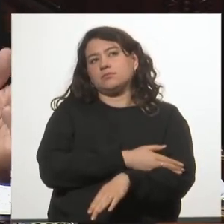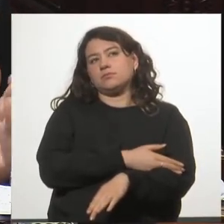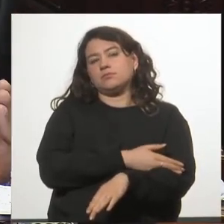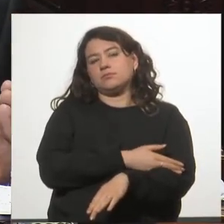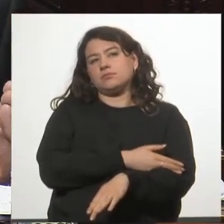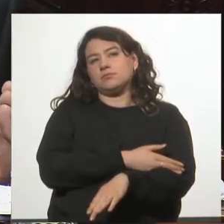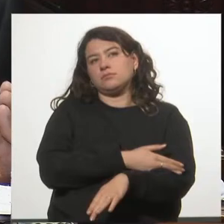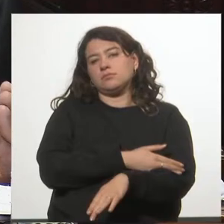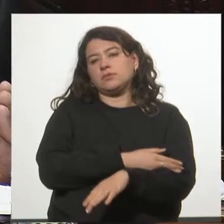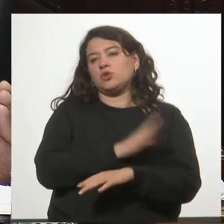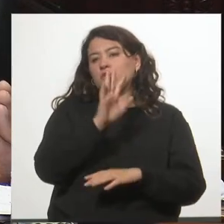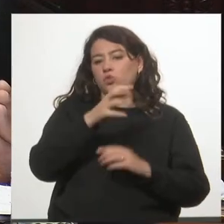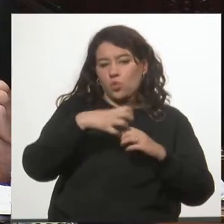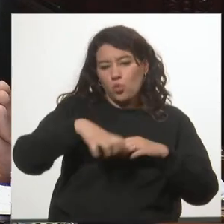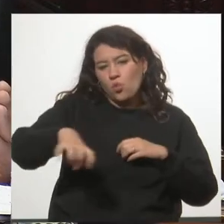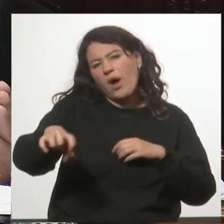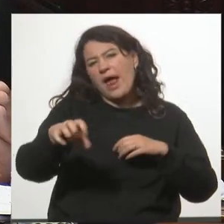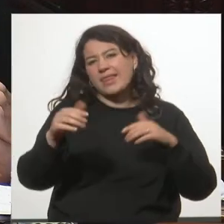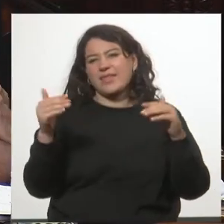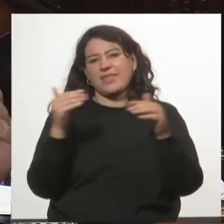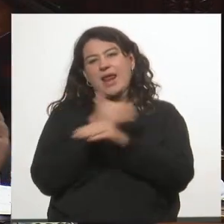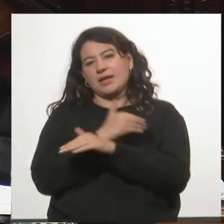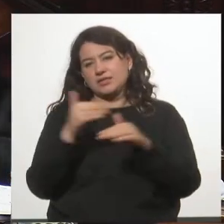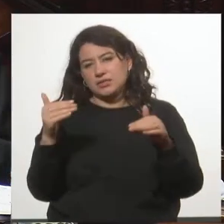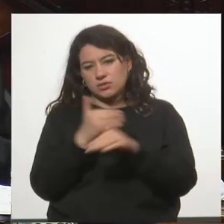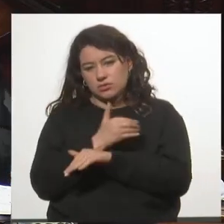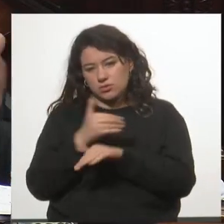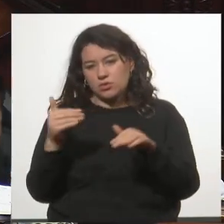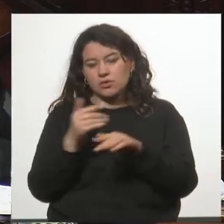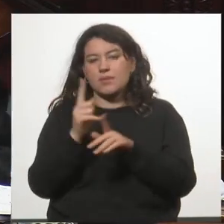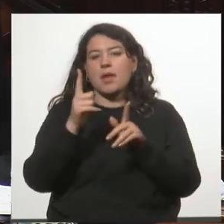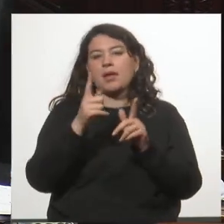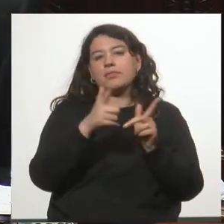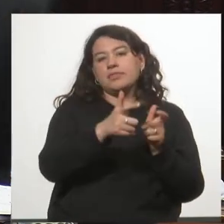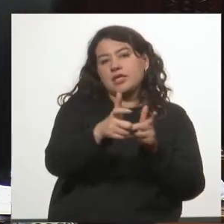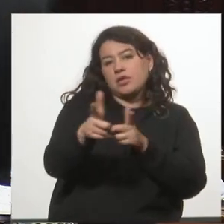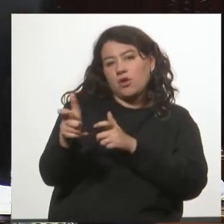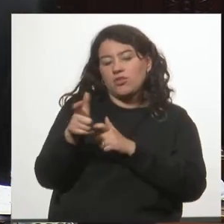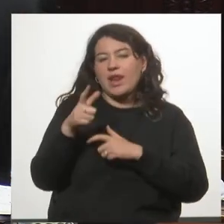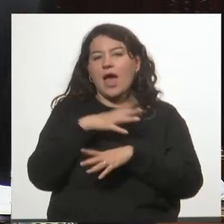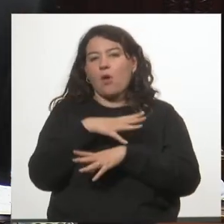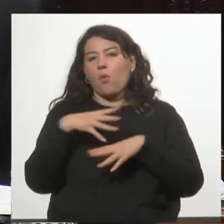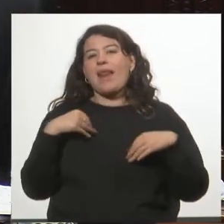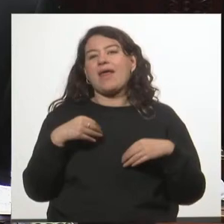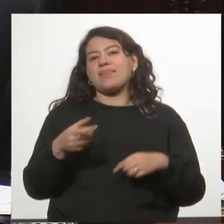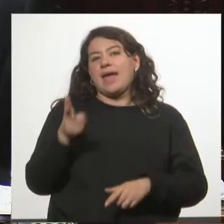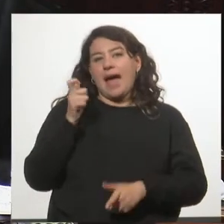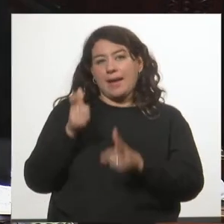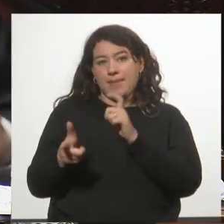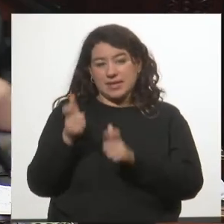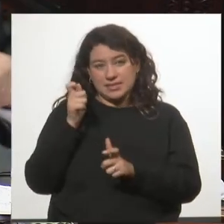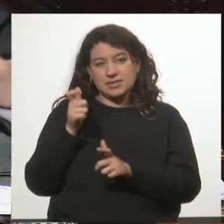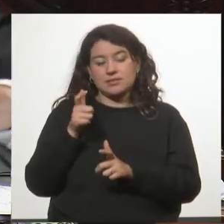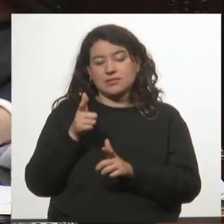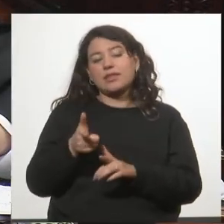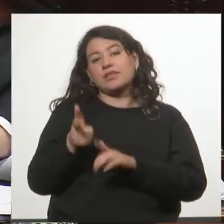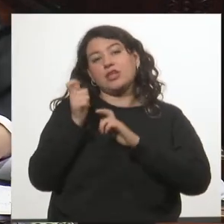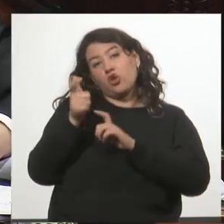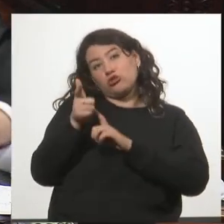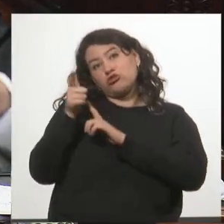una dependencia de tránsito y el polígono de tiro de la escuela de armas y tiros